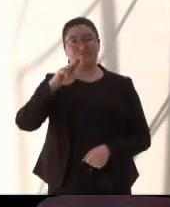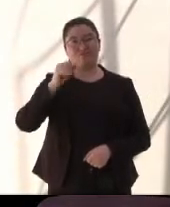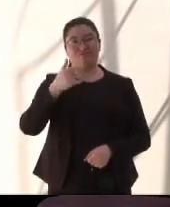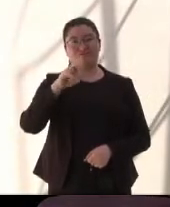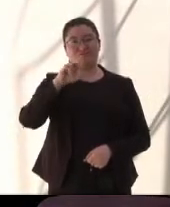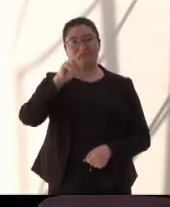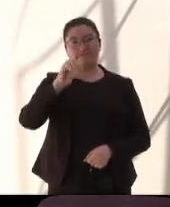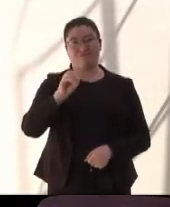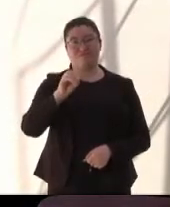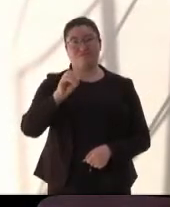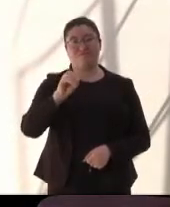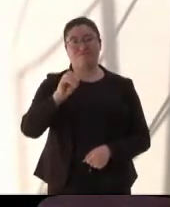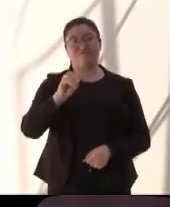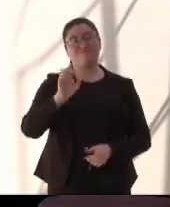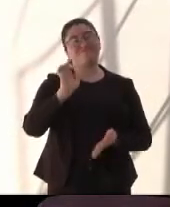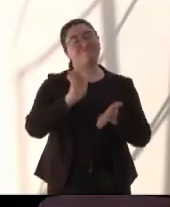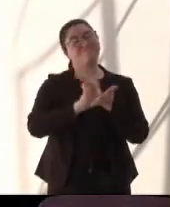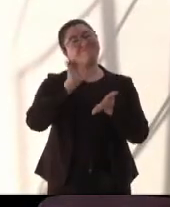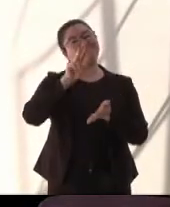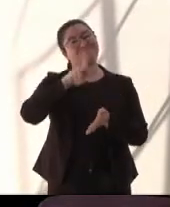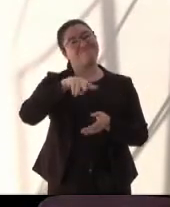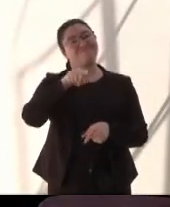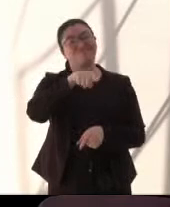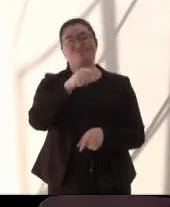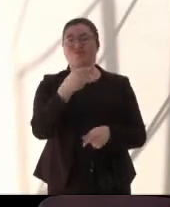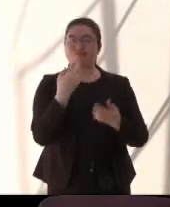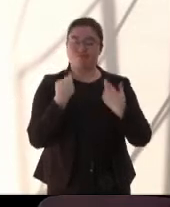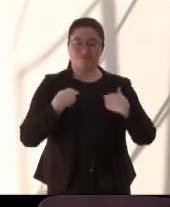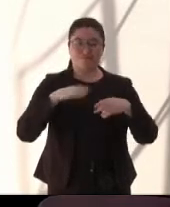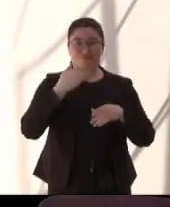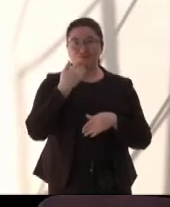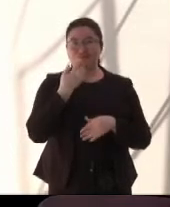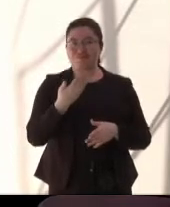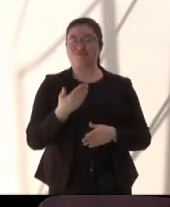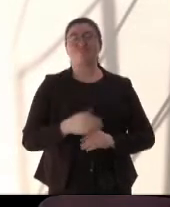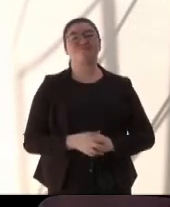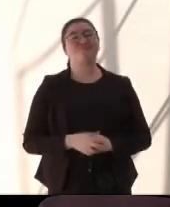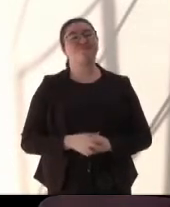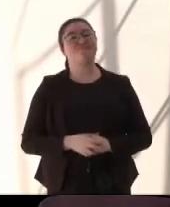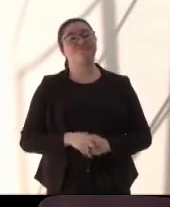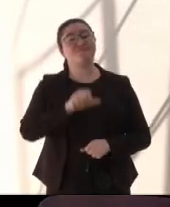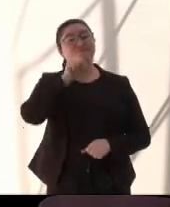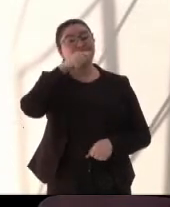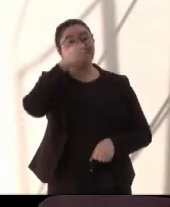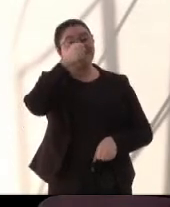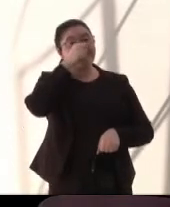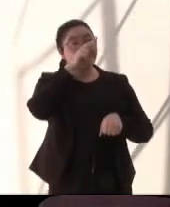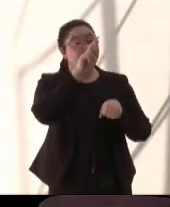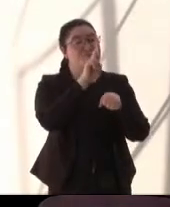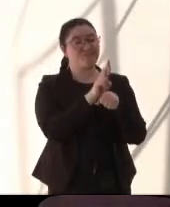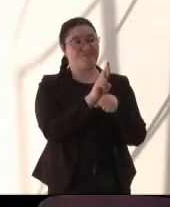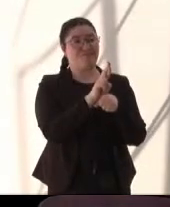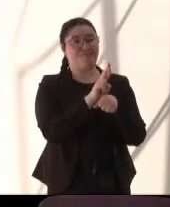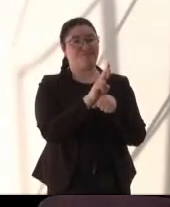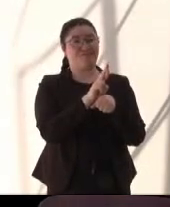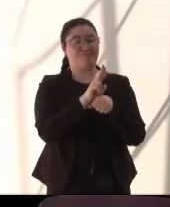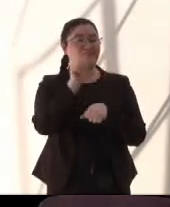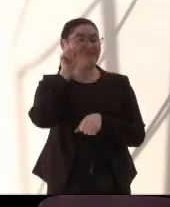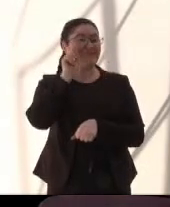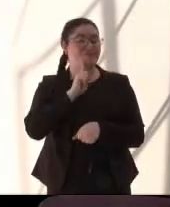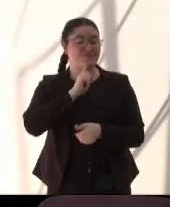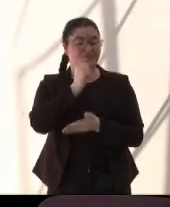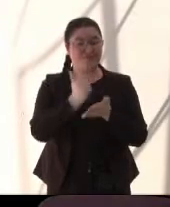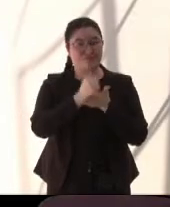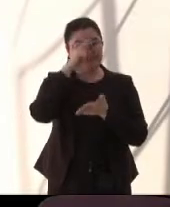Gerardo Quijano, un agradecimiento por su anfitrionía, y a la secretaria de las mujeres en la